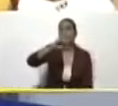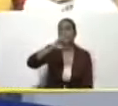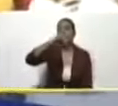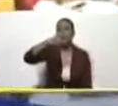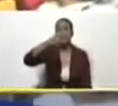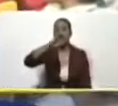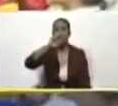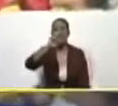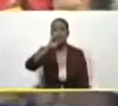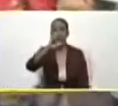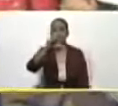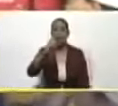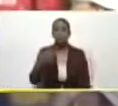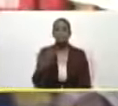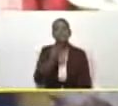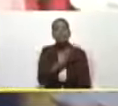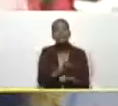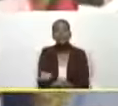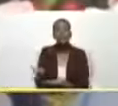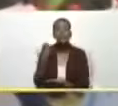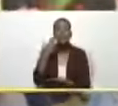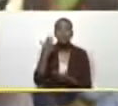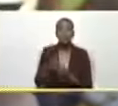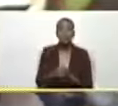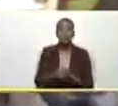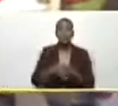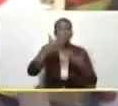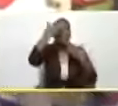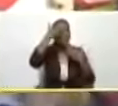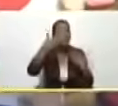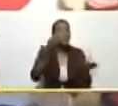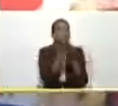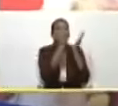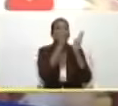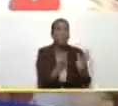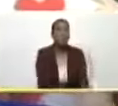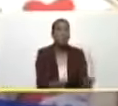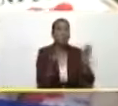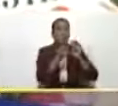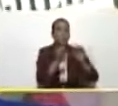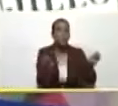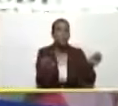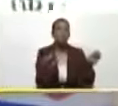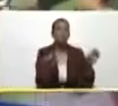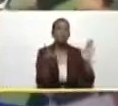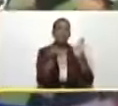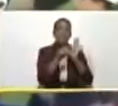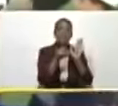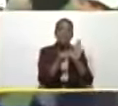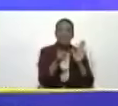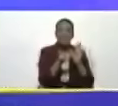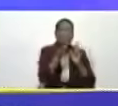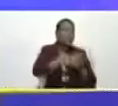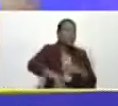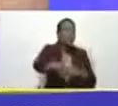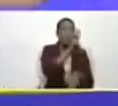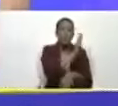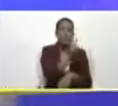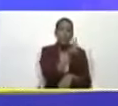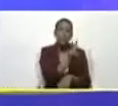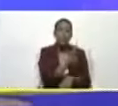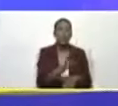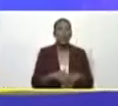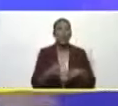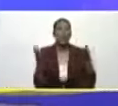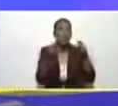Saludos presidente en nombre de todos los estudiantes de educación media de todo el territorio nacional que